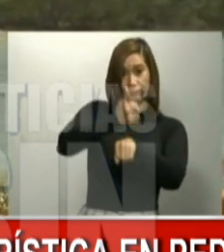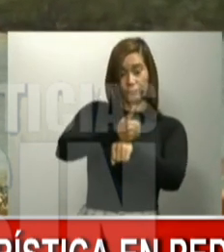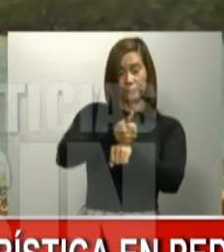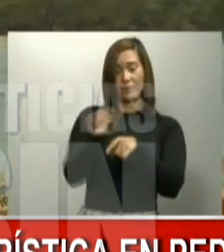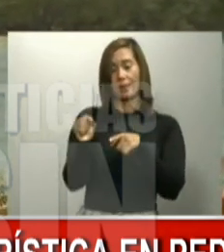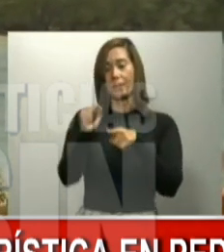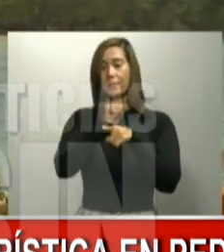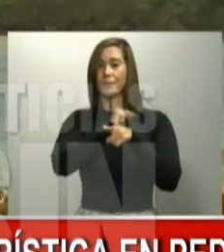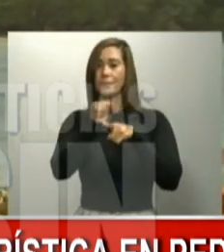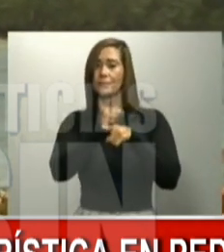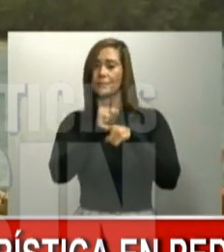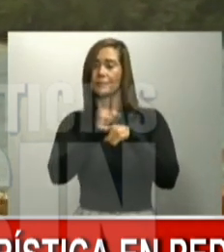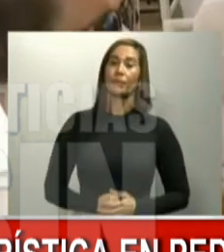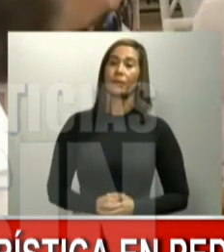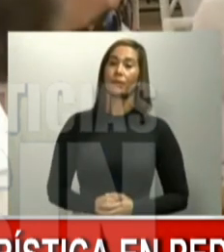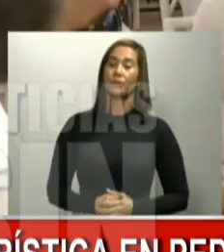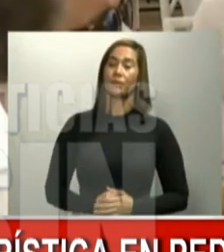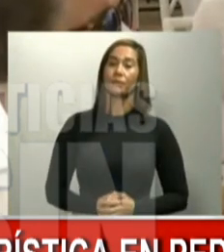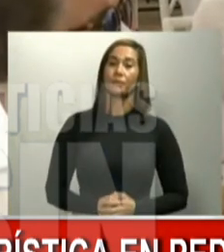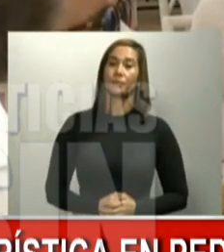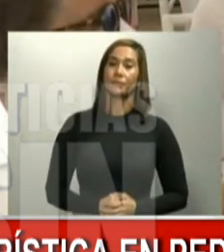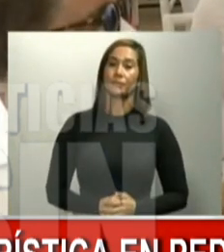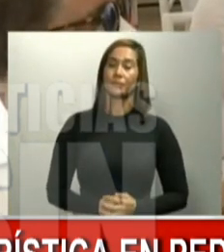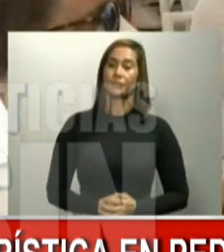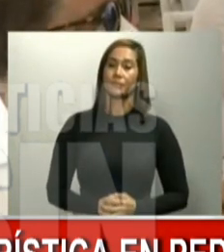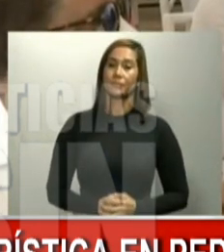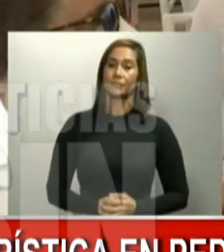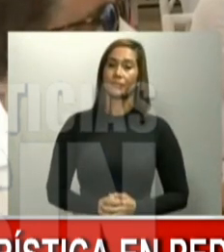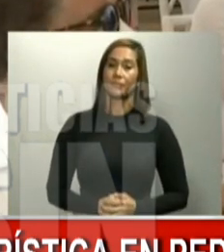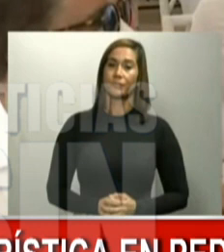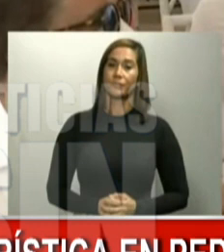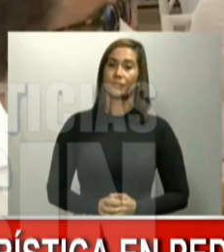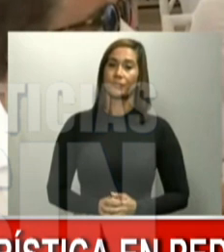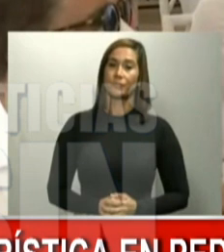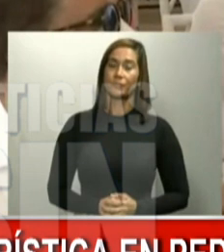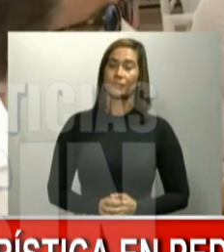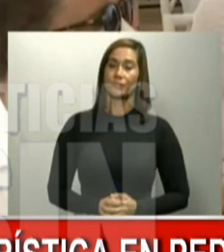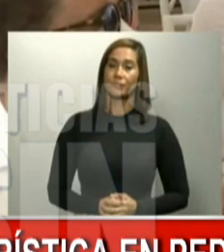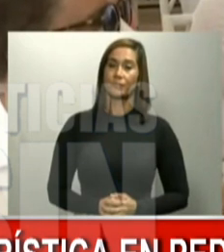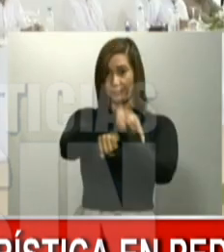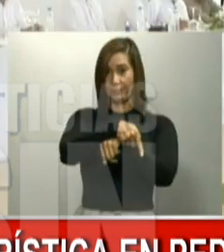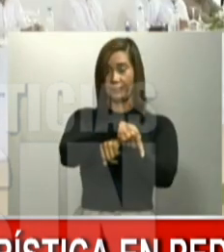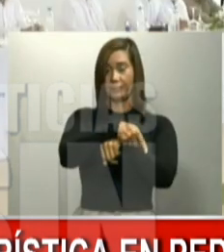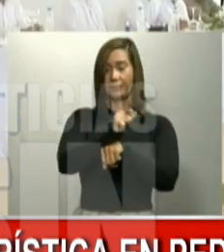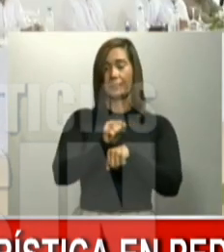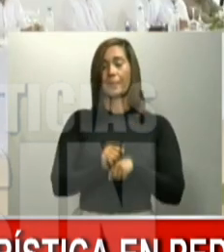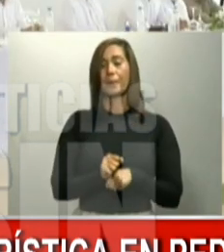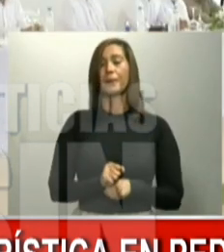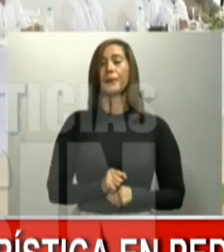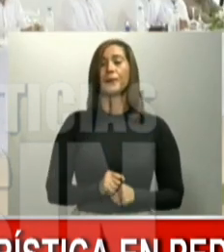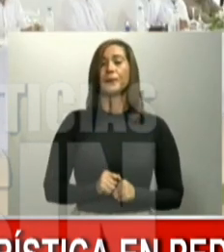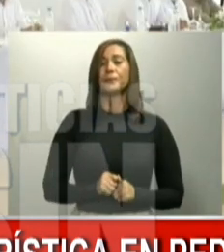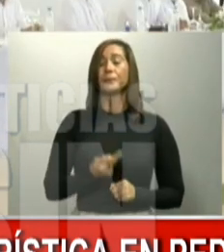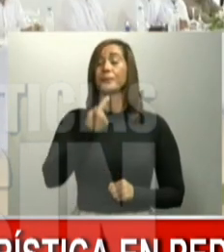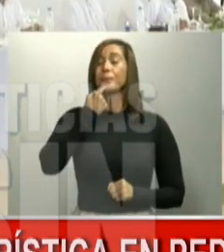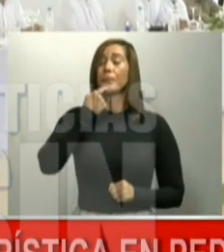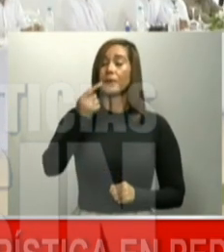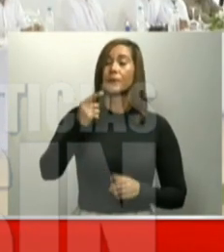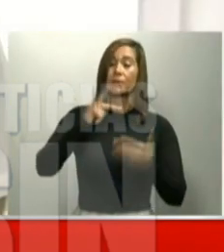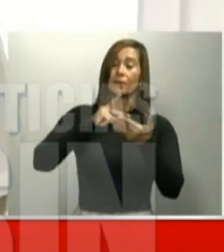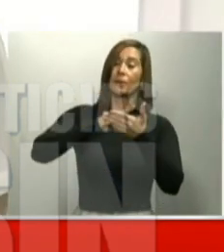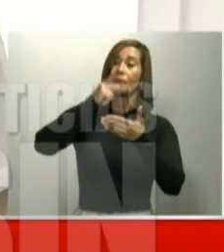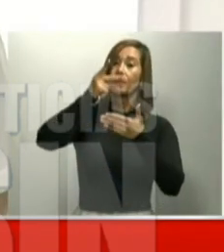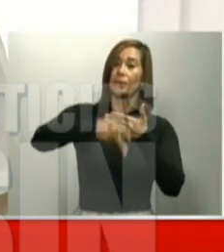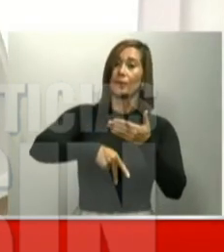como viviendas de bajo costo, entre otras. Escuchemos. Vamos a hacer este el proyecto de